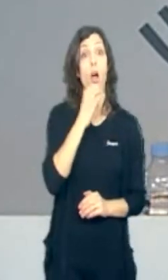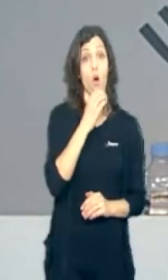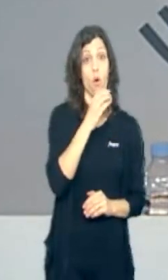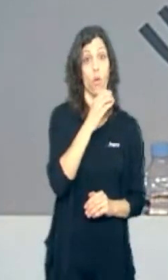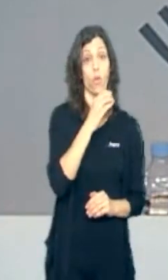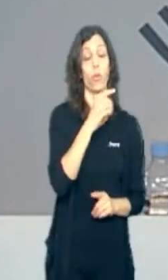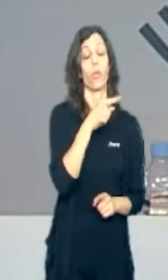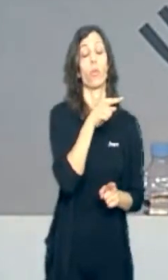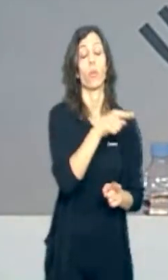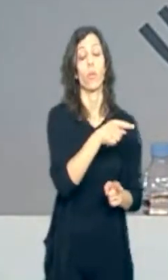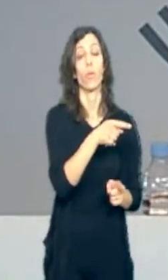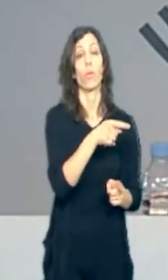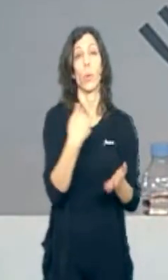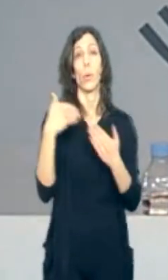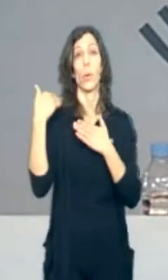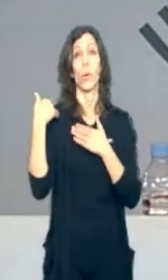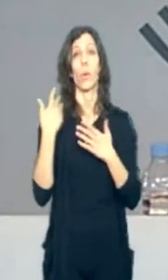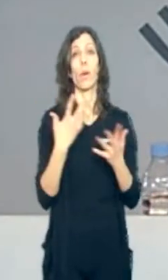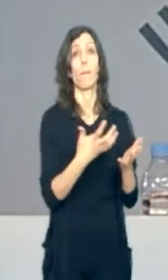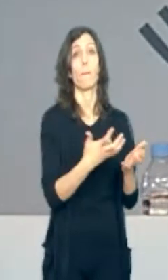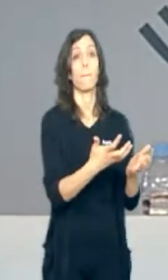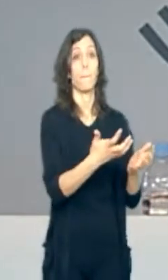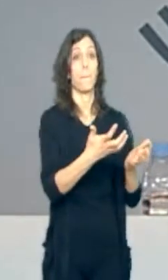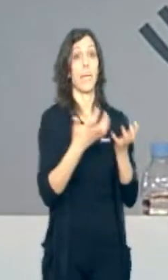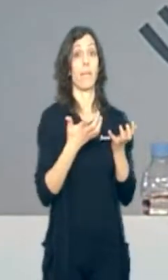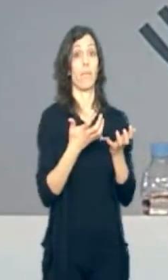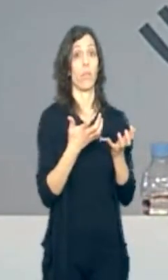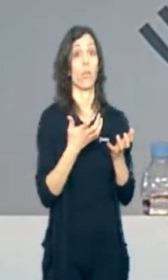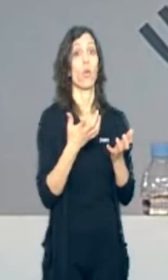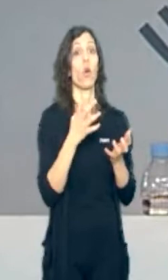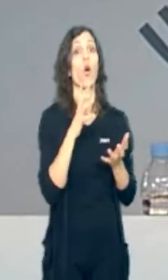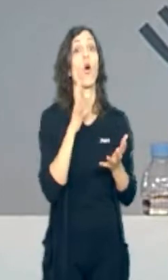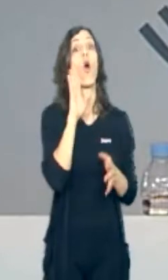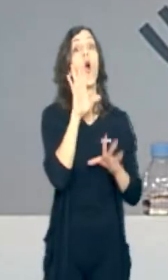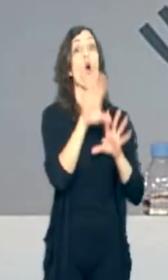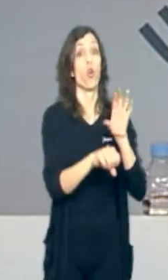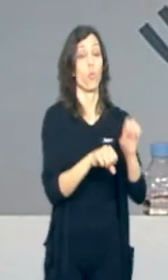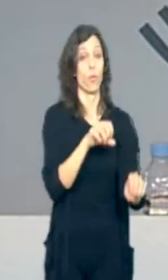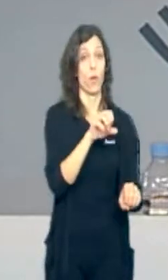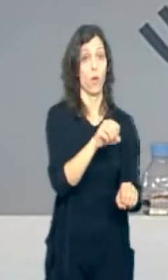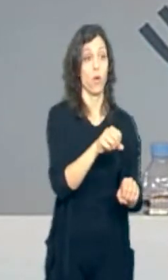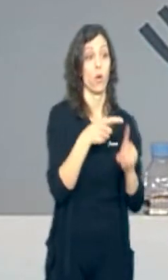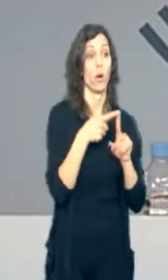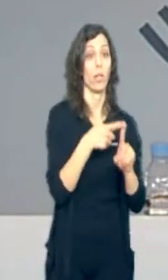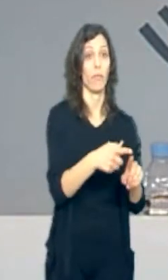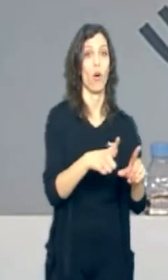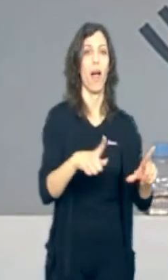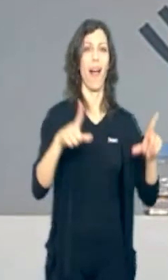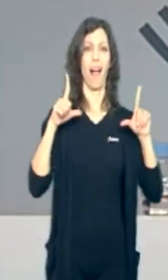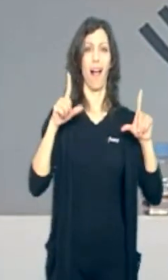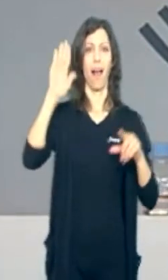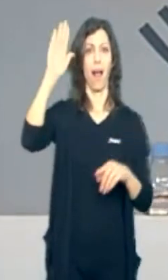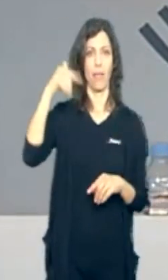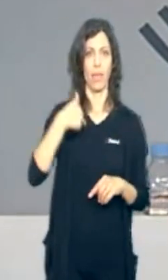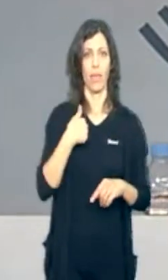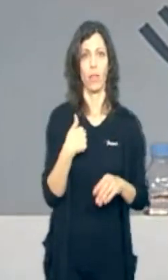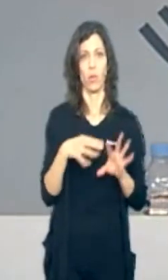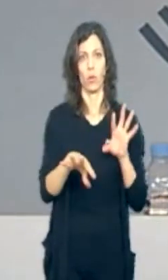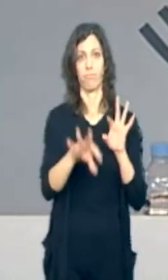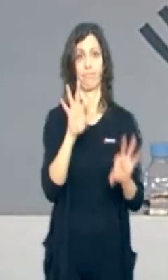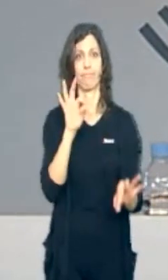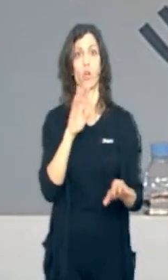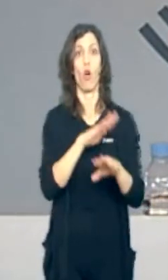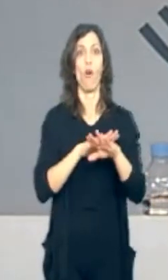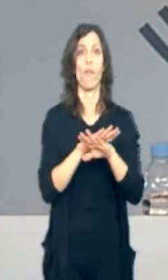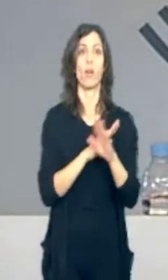Rajoy se benefició de la corrupció per a salir de candidat. Per llegir al